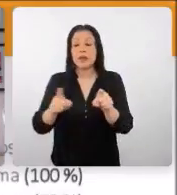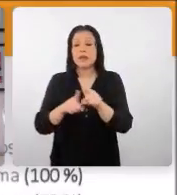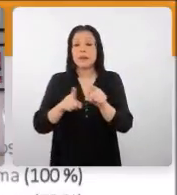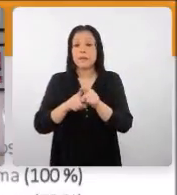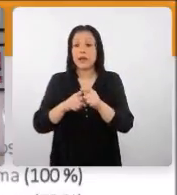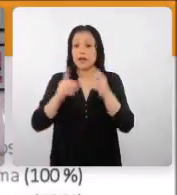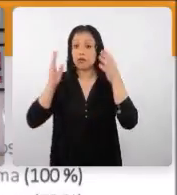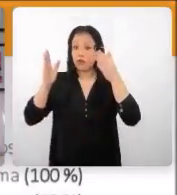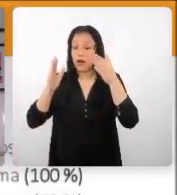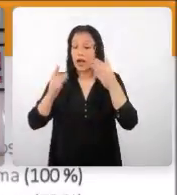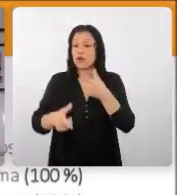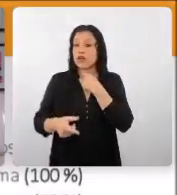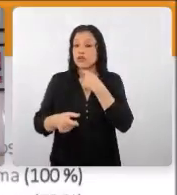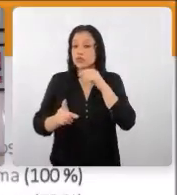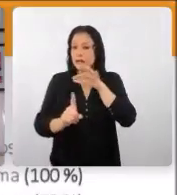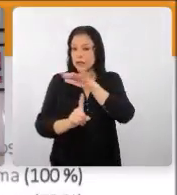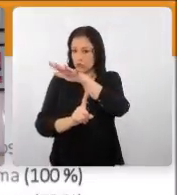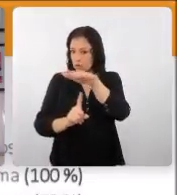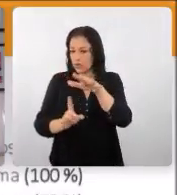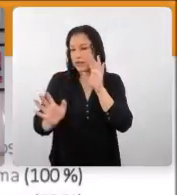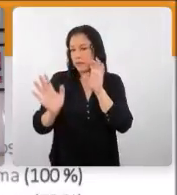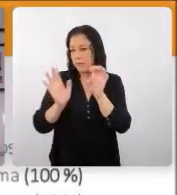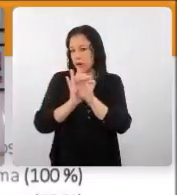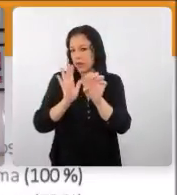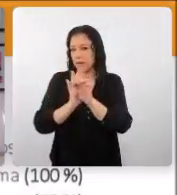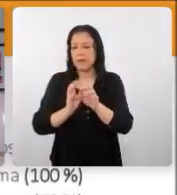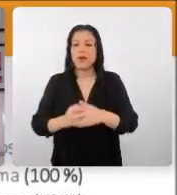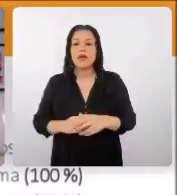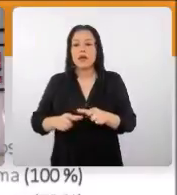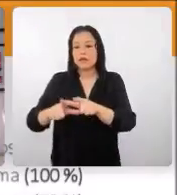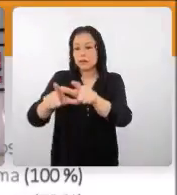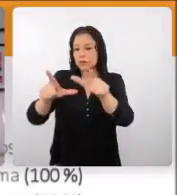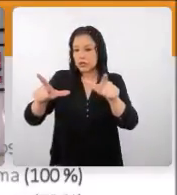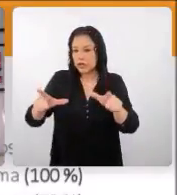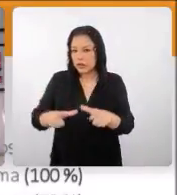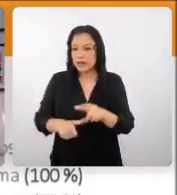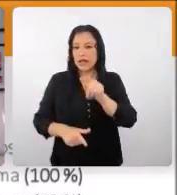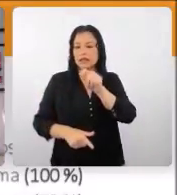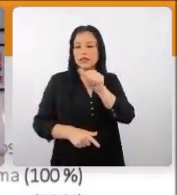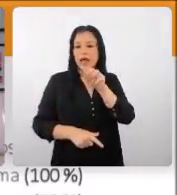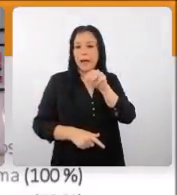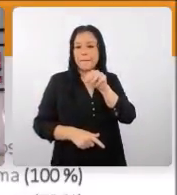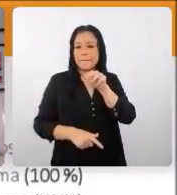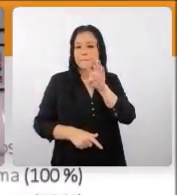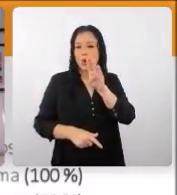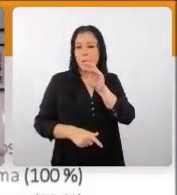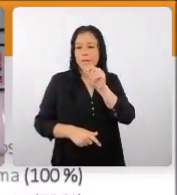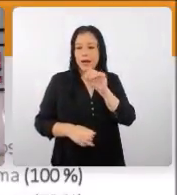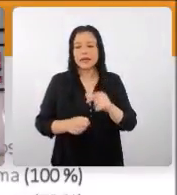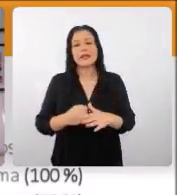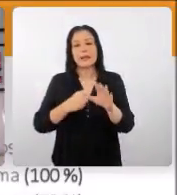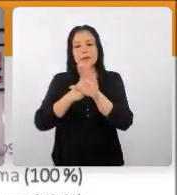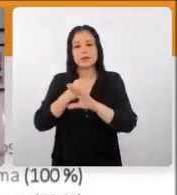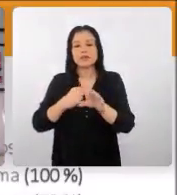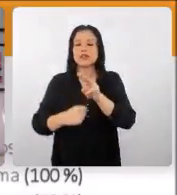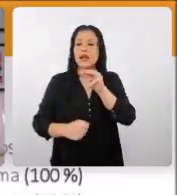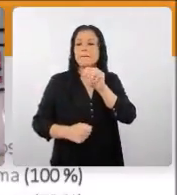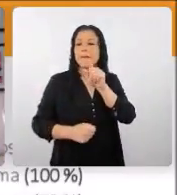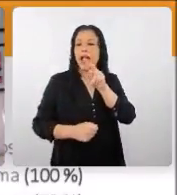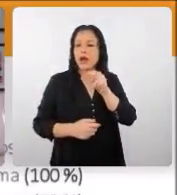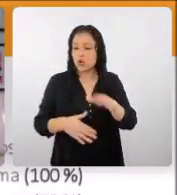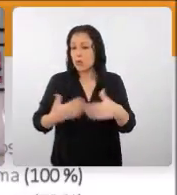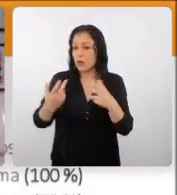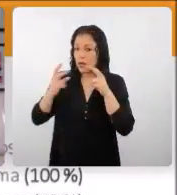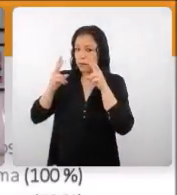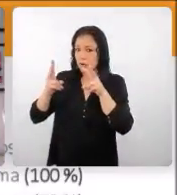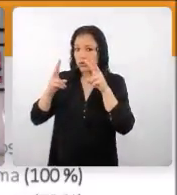también, ¿no? Tenemos de naturaleza, por ejemplo, tenemos la Reserva Nacional de Tambopata, la Reserva Nacional de Manu, podemos ver también